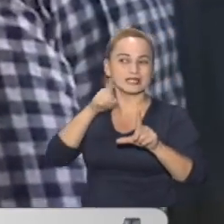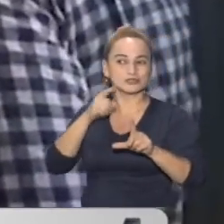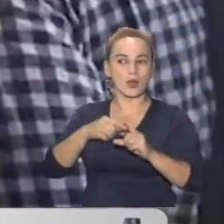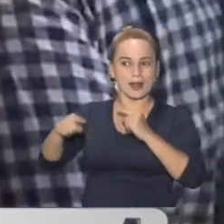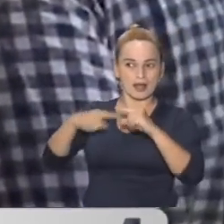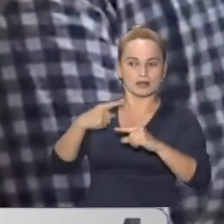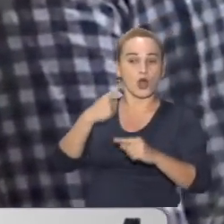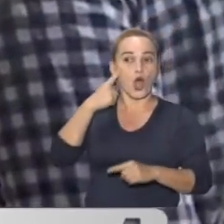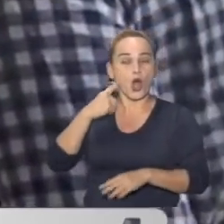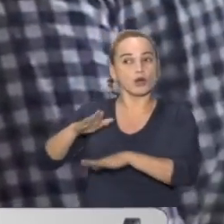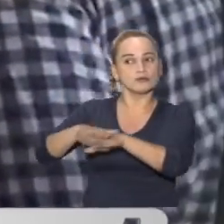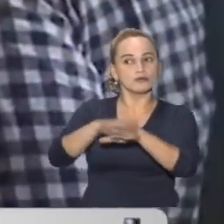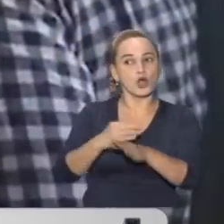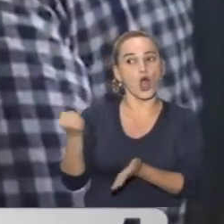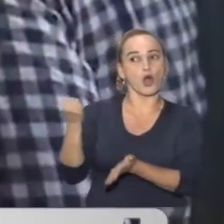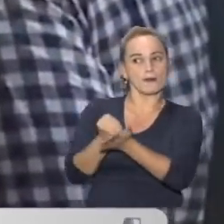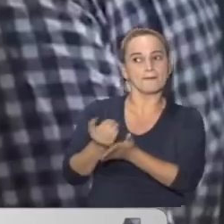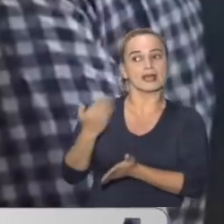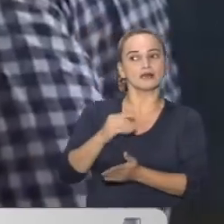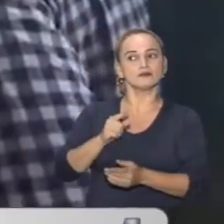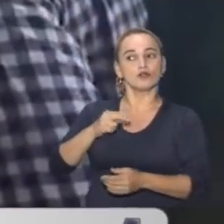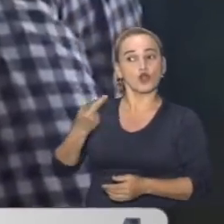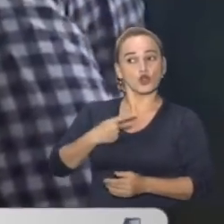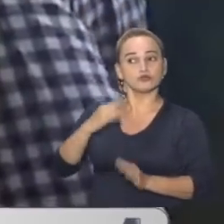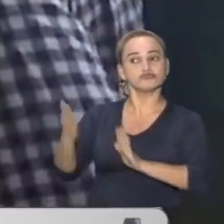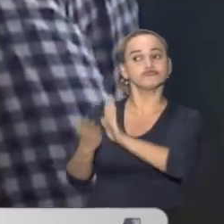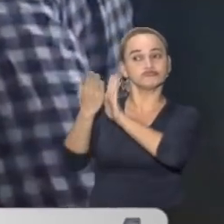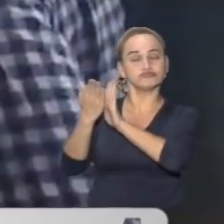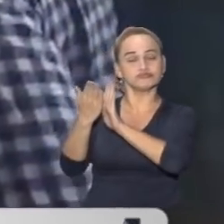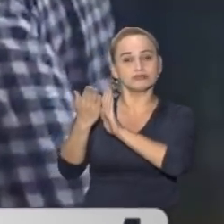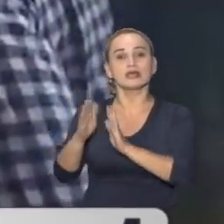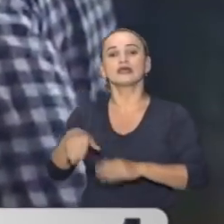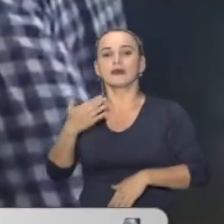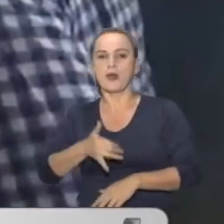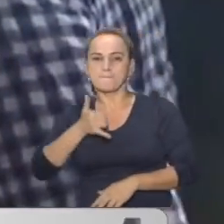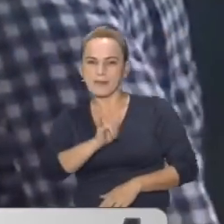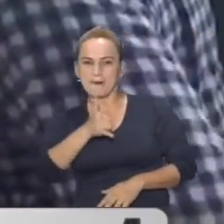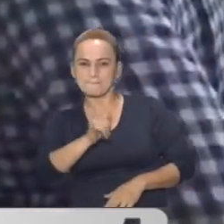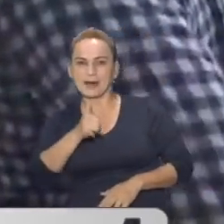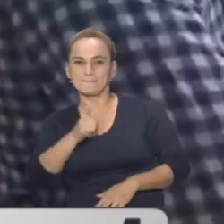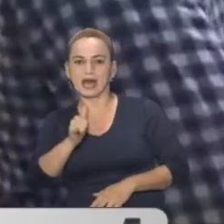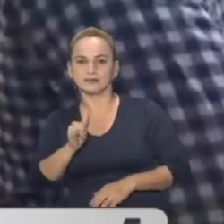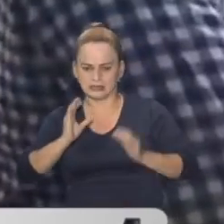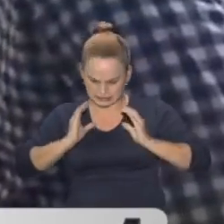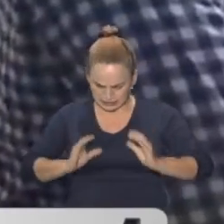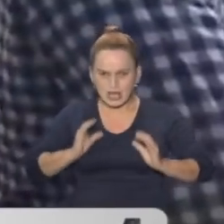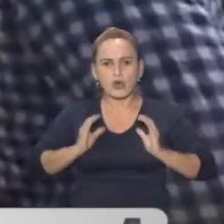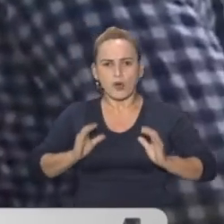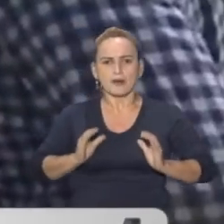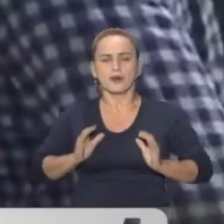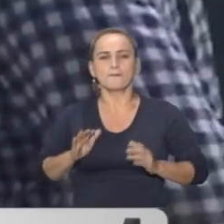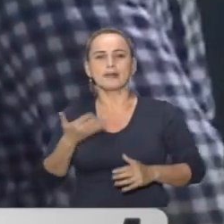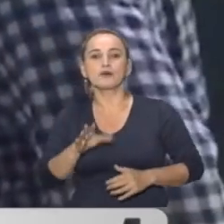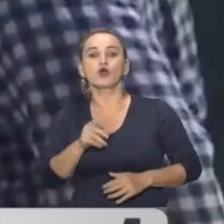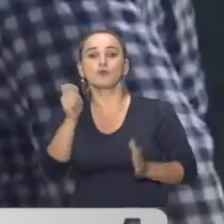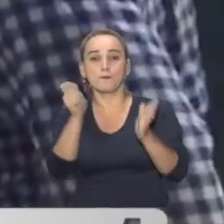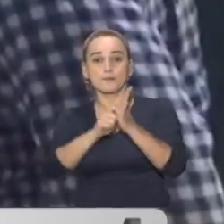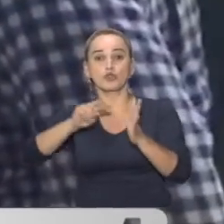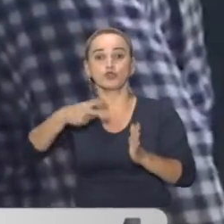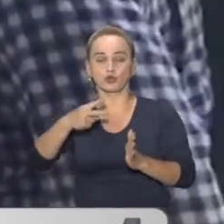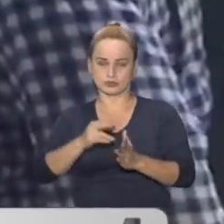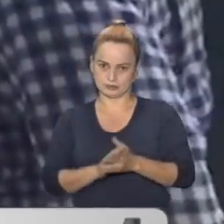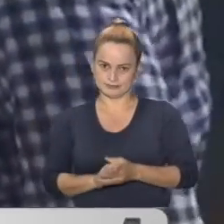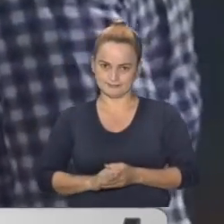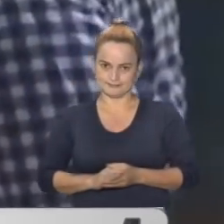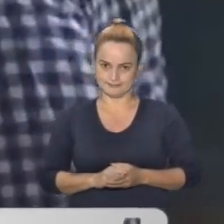habría obligado a encontrarse presencialmente con él para luego abusarlo en su integridad sexual en al menos